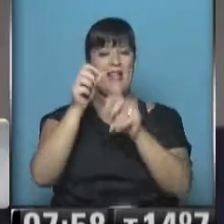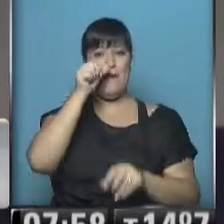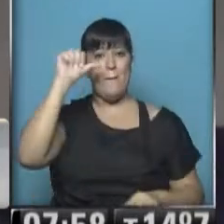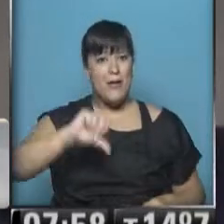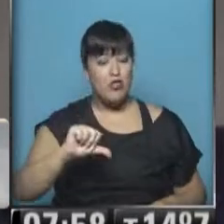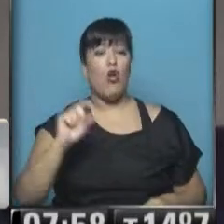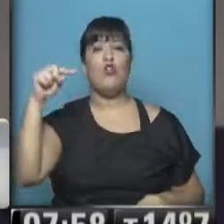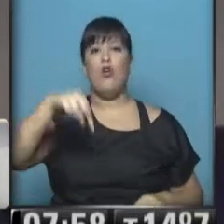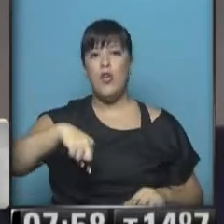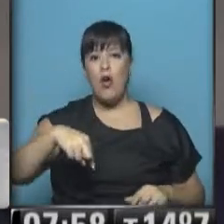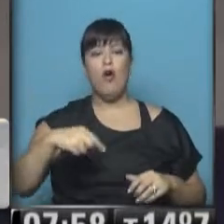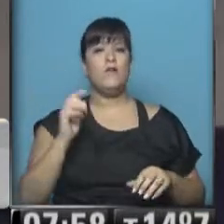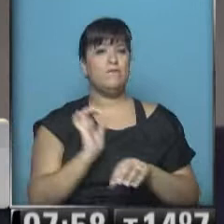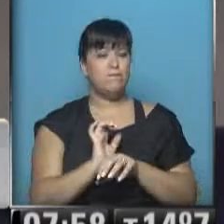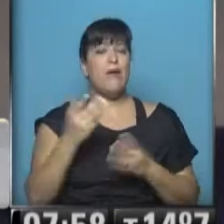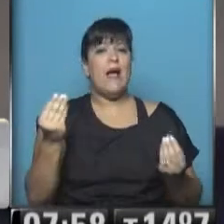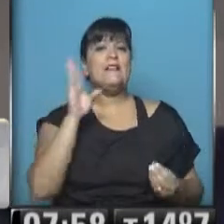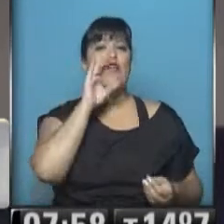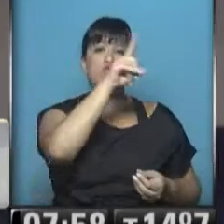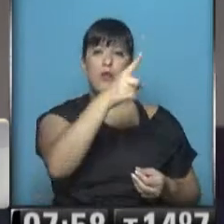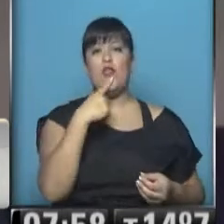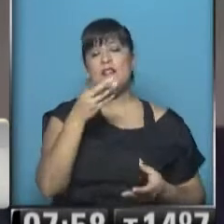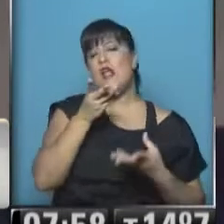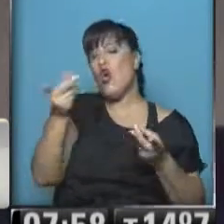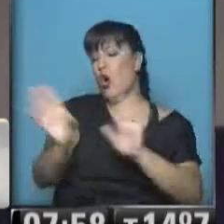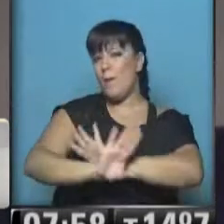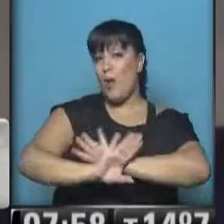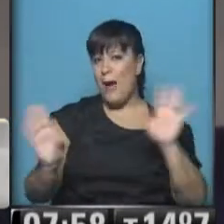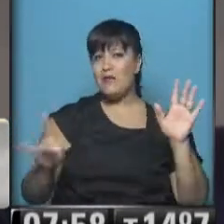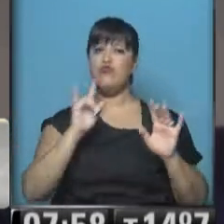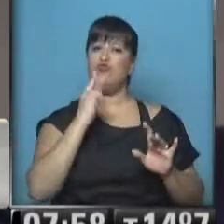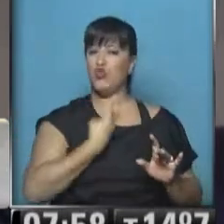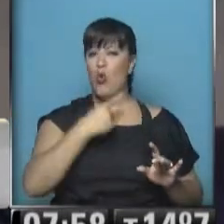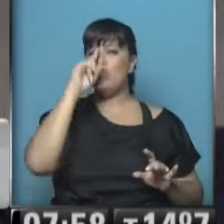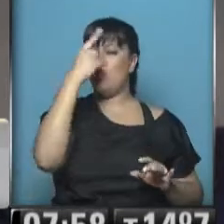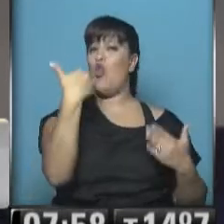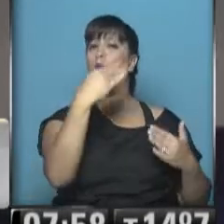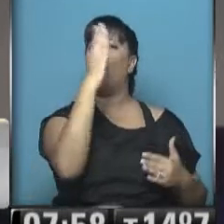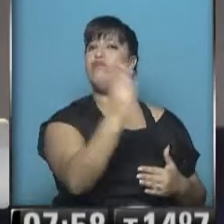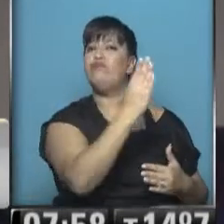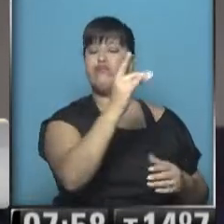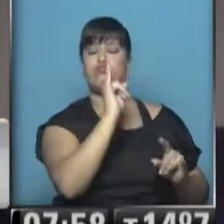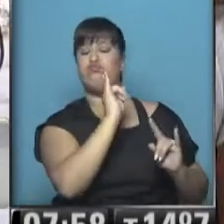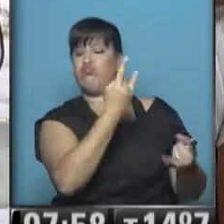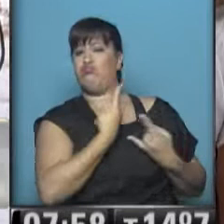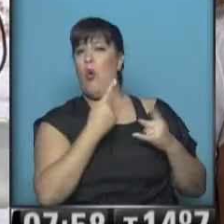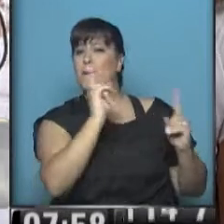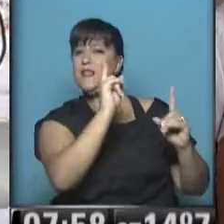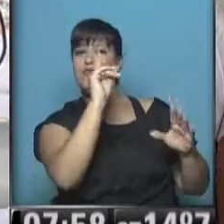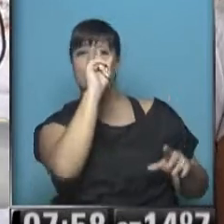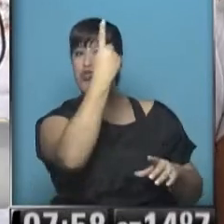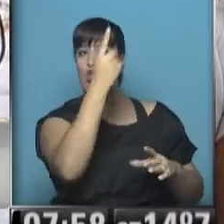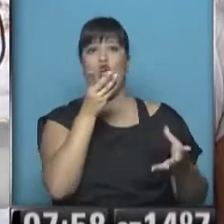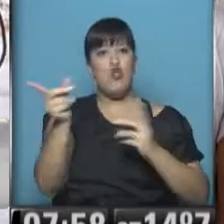viendo esto cuando cuando eeuu dijo bueno no compro más aparte me pasó a abastecer a mí misma claro ahora